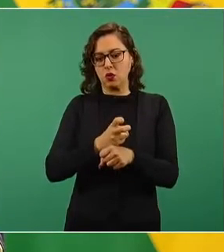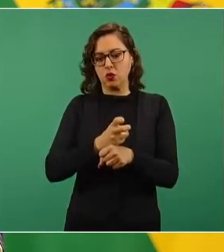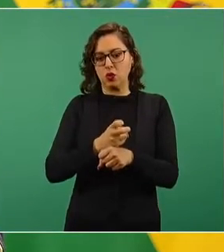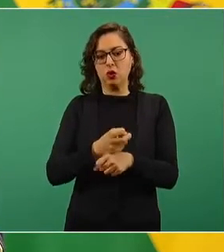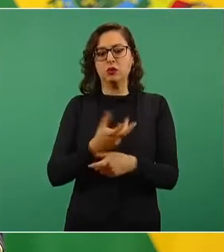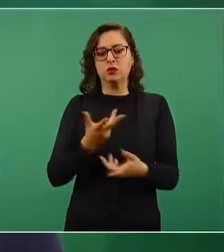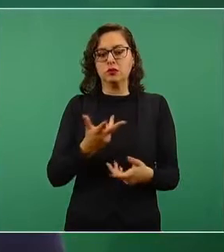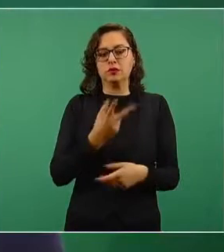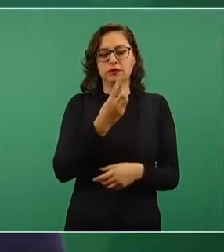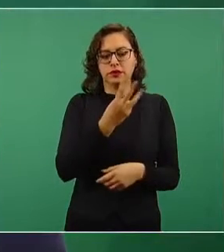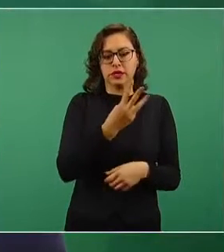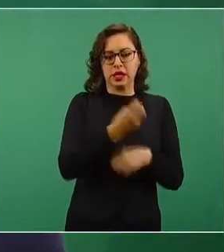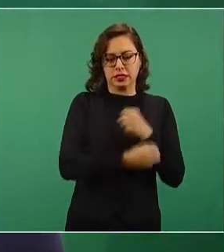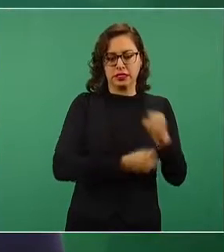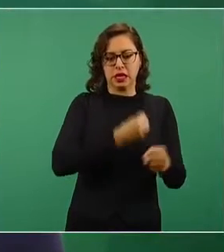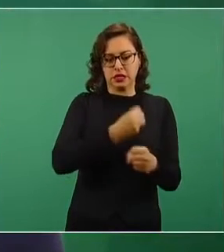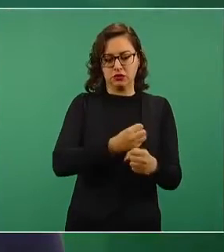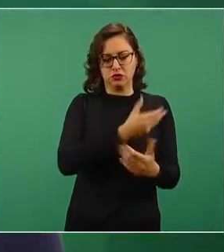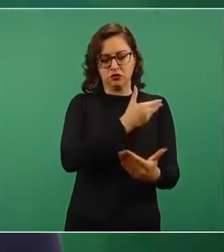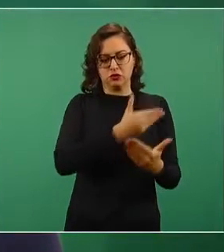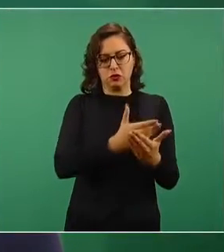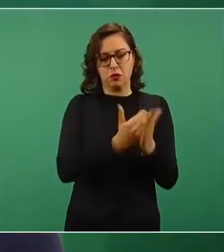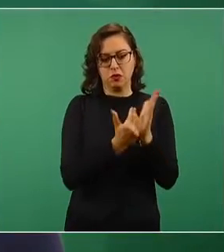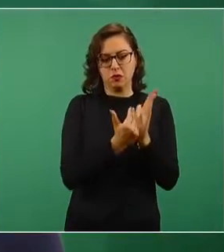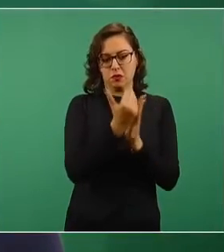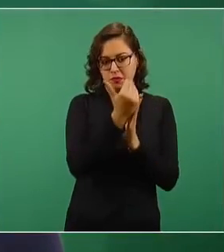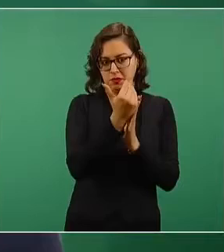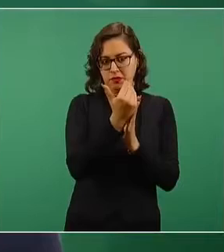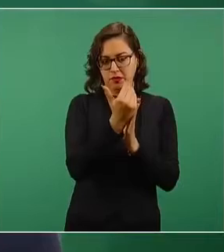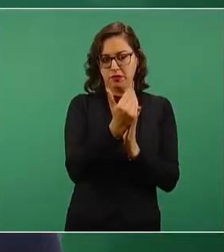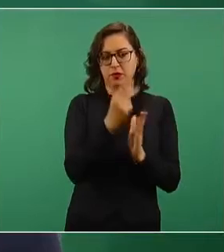cerca de 3 años, en ese periodo,